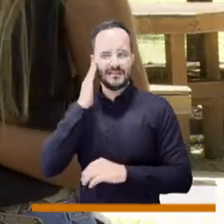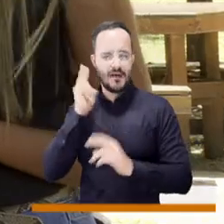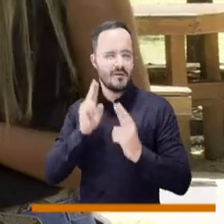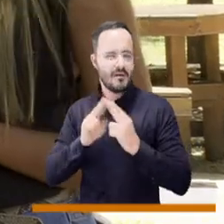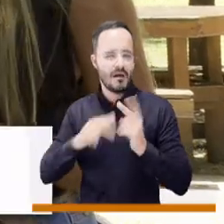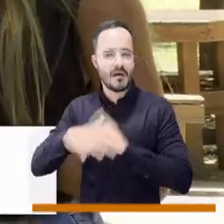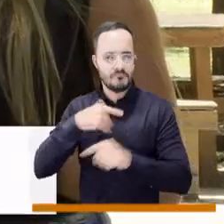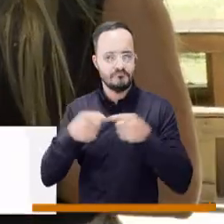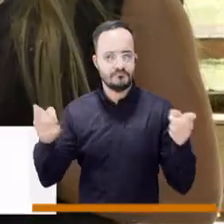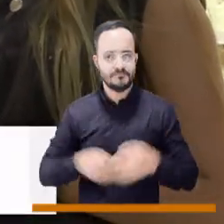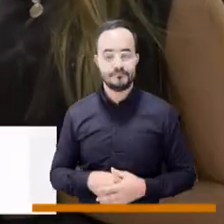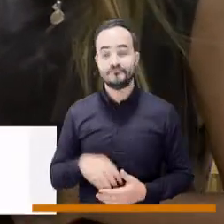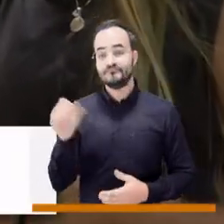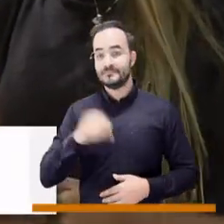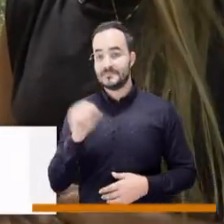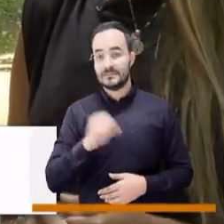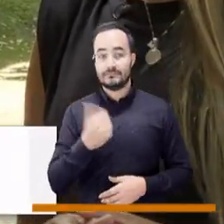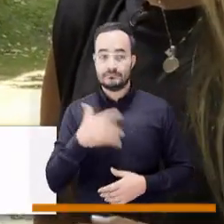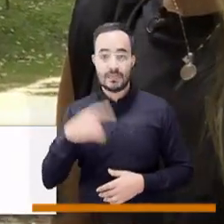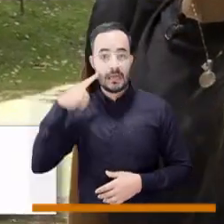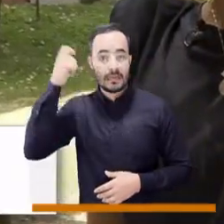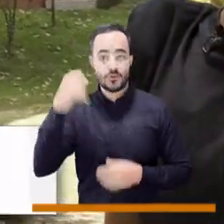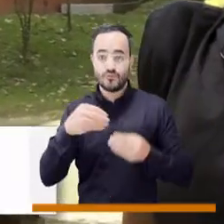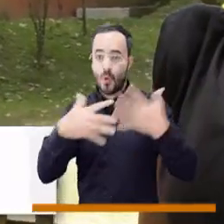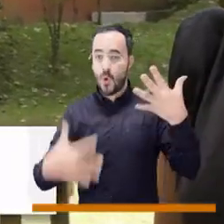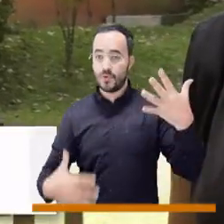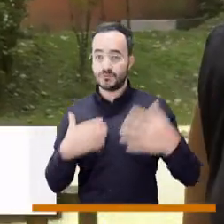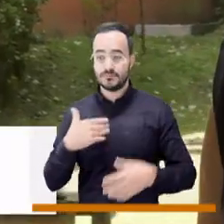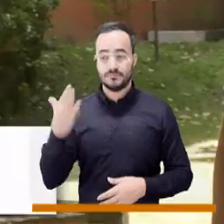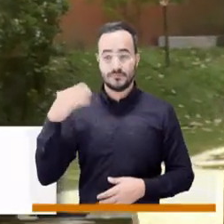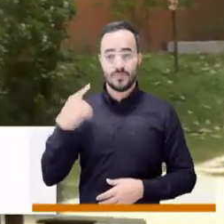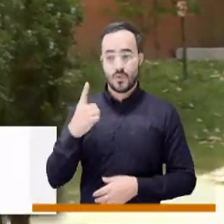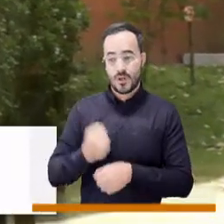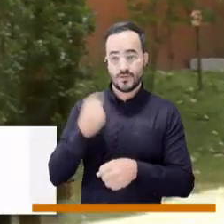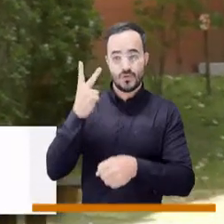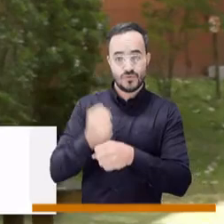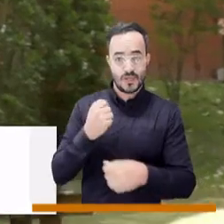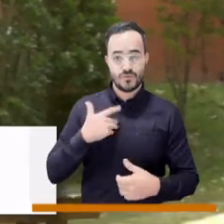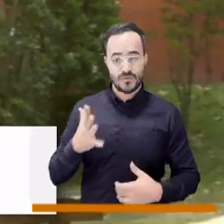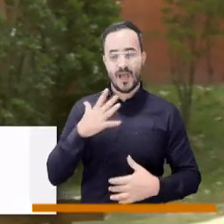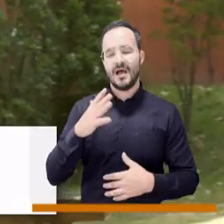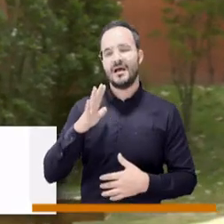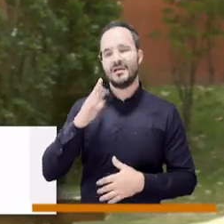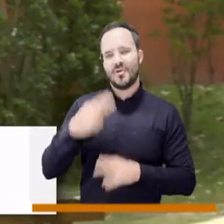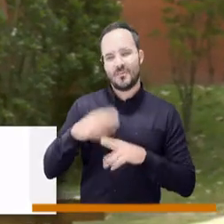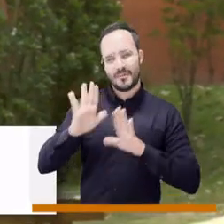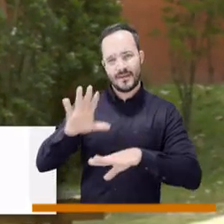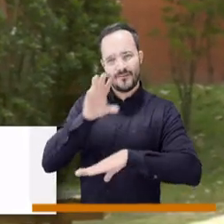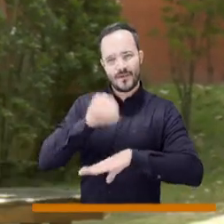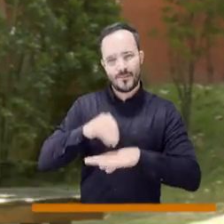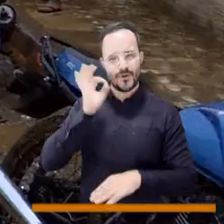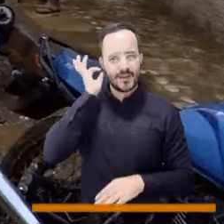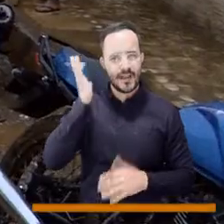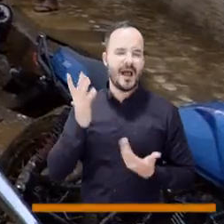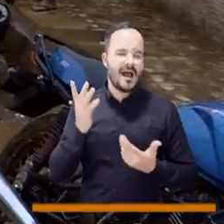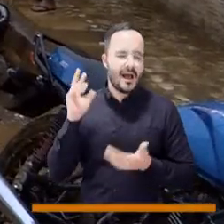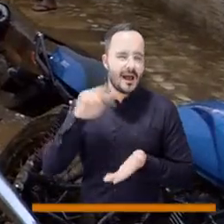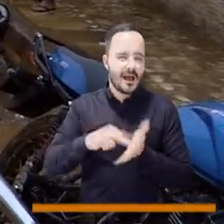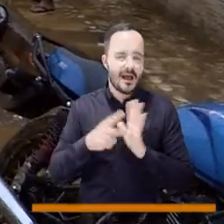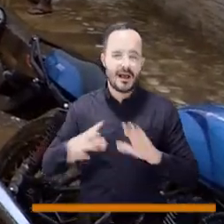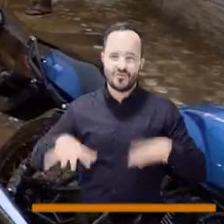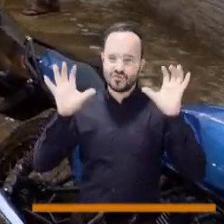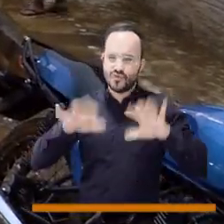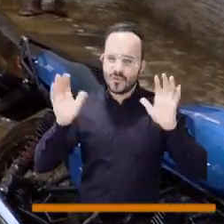enormes. Venimos de 2 años de fenómeno de la Niña, 2021 y 2022, lo que implicó altas lluvias, lo que